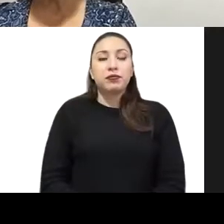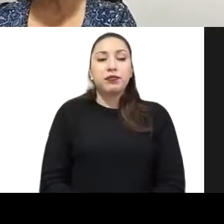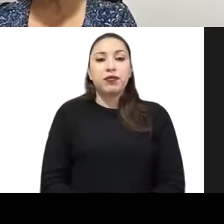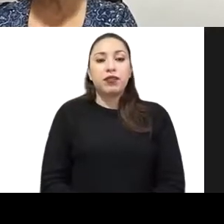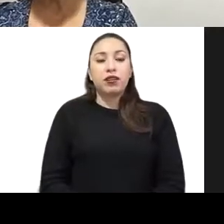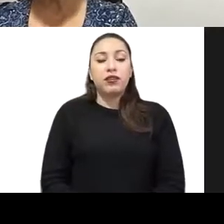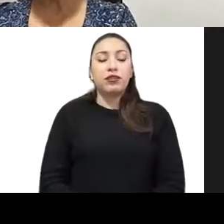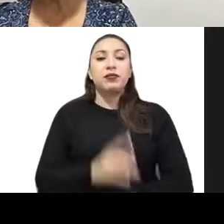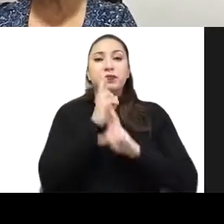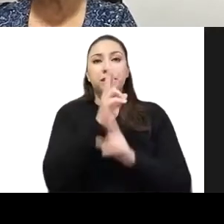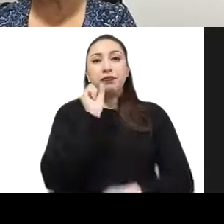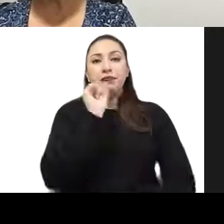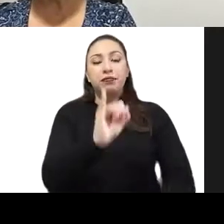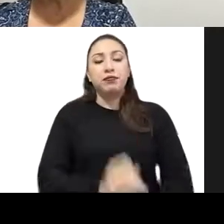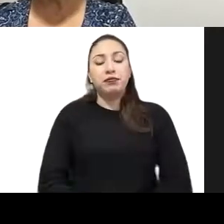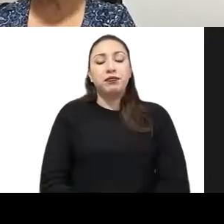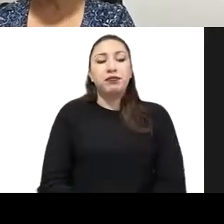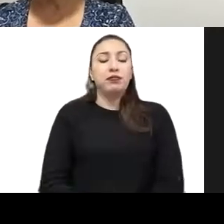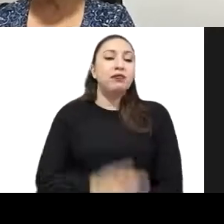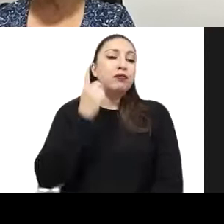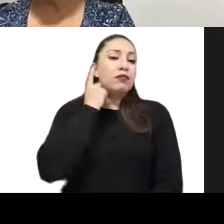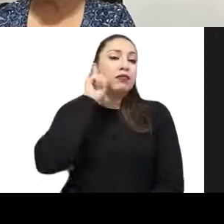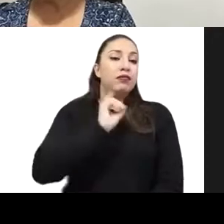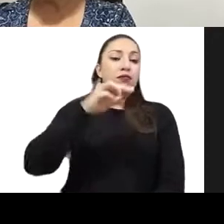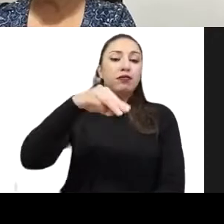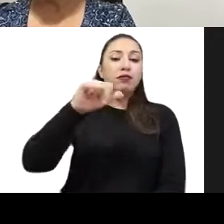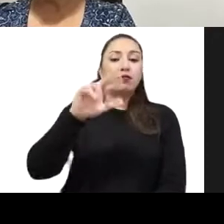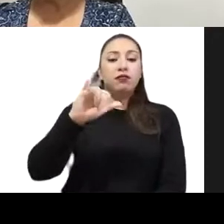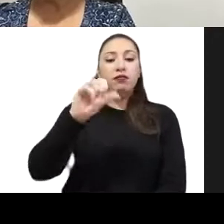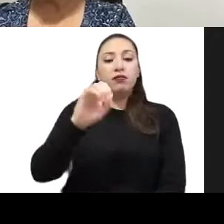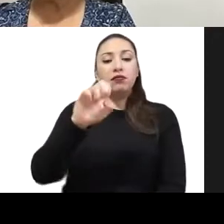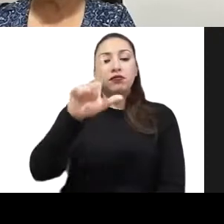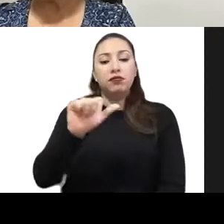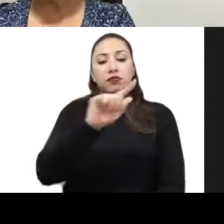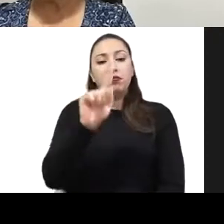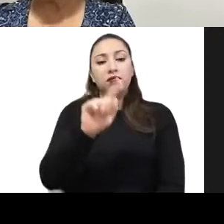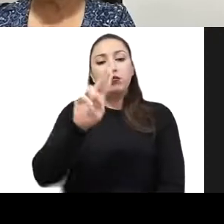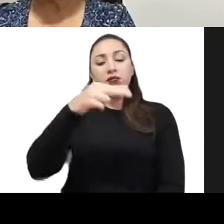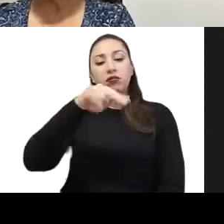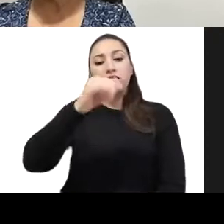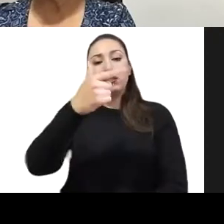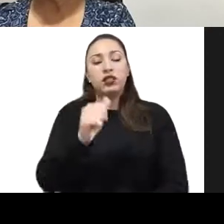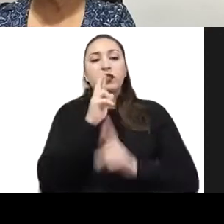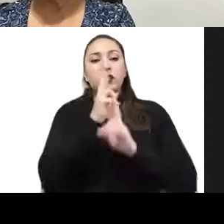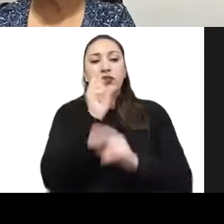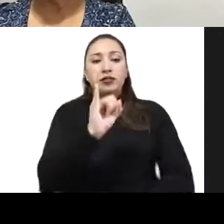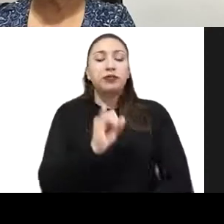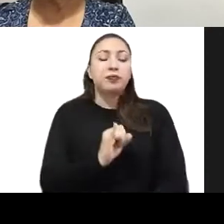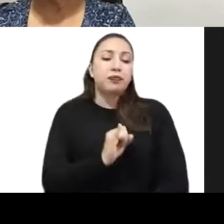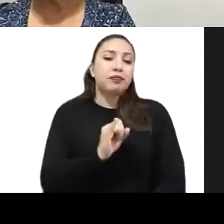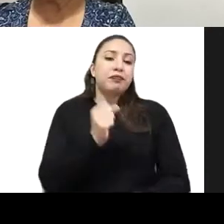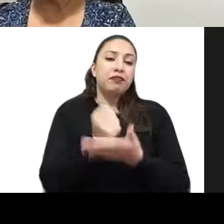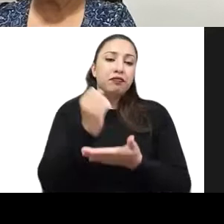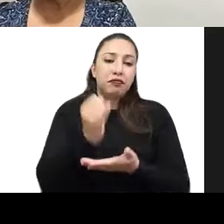Ana Hernández, a favor. Gracias. Diputada Marisela Zúñiga Cerón. Marisela Zúñiga, a favor. Se omite la lectura, diputada